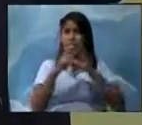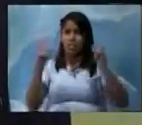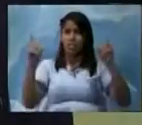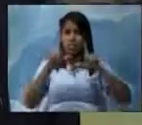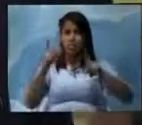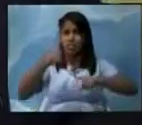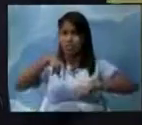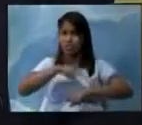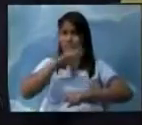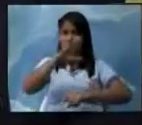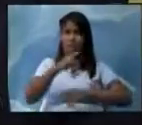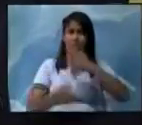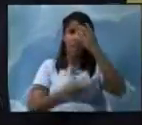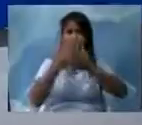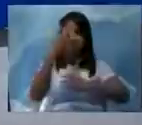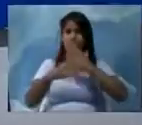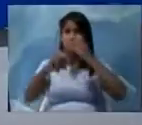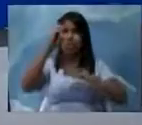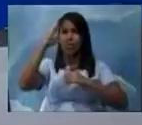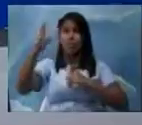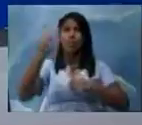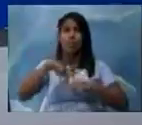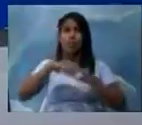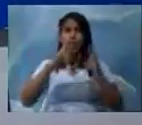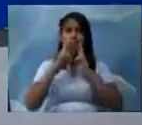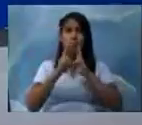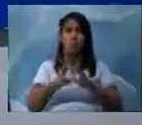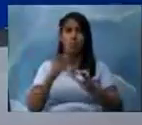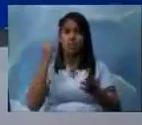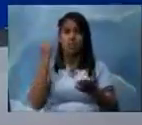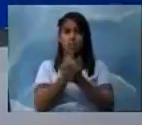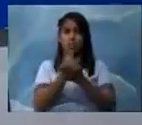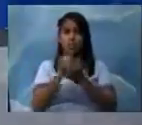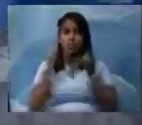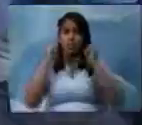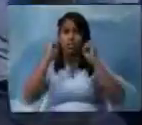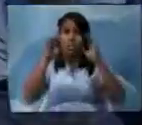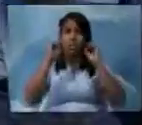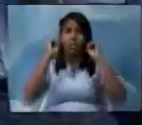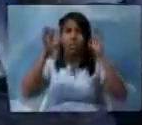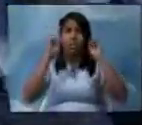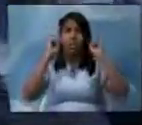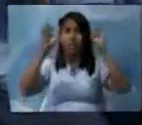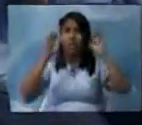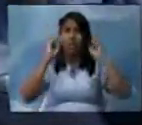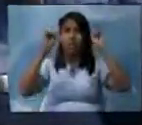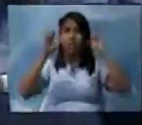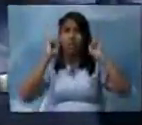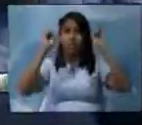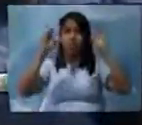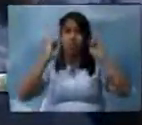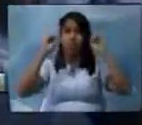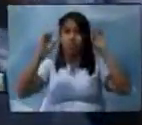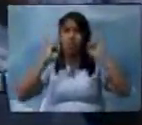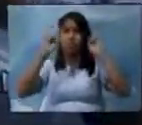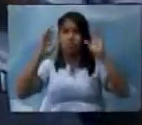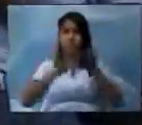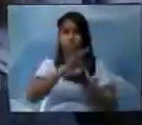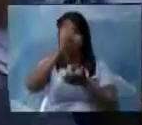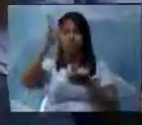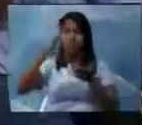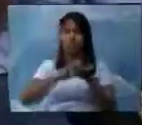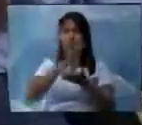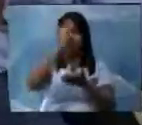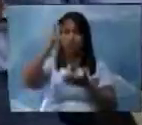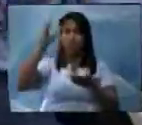matutinos nosotros clamamos a Dios y Dios responde alel Gloria a Dios Gloria a Dios Gloria a